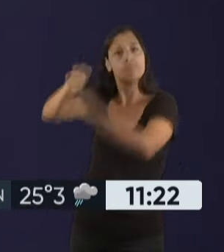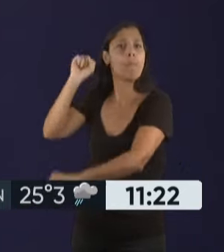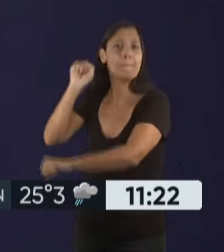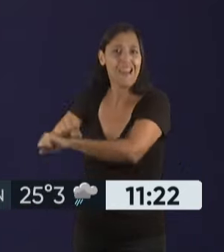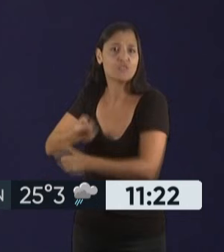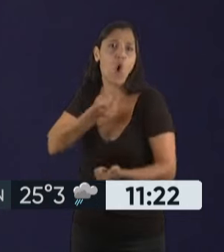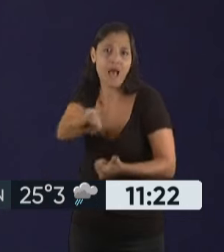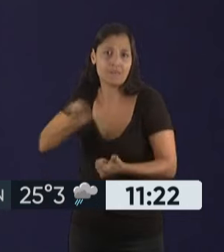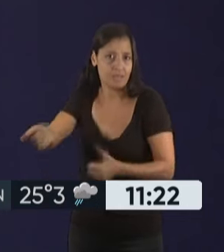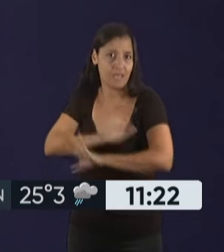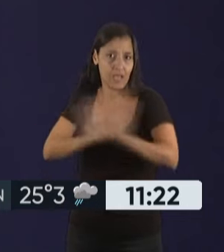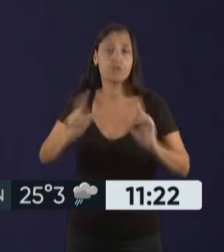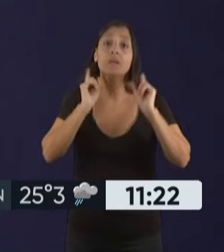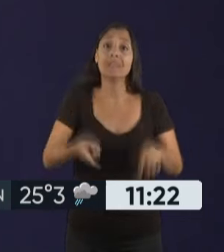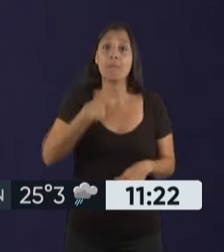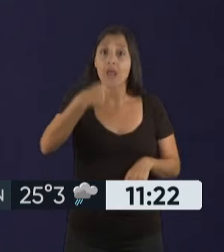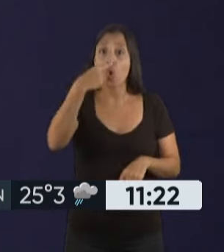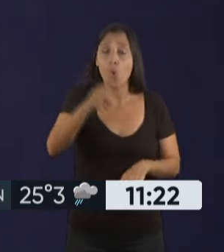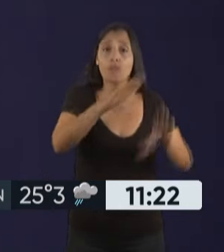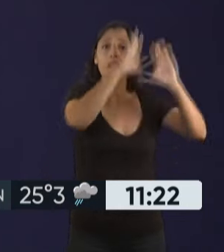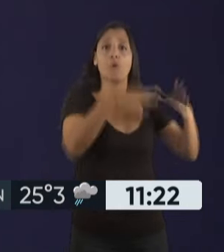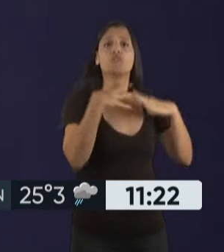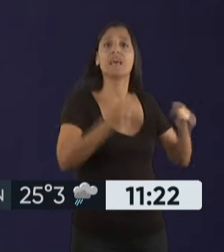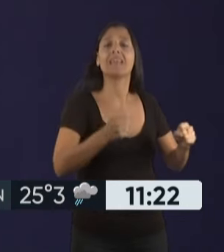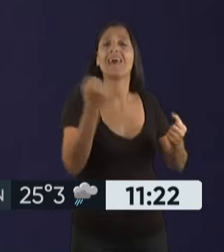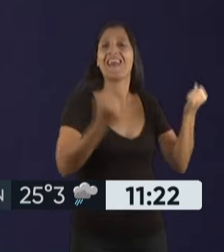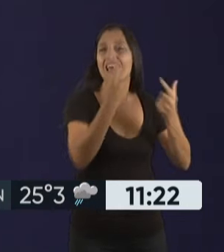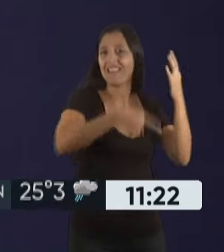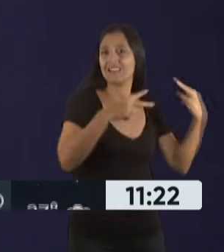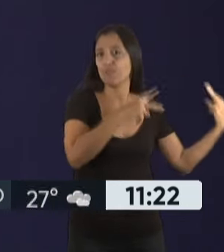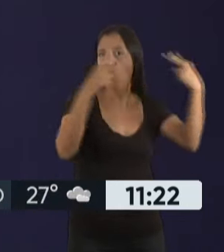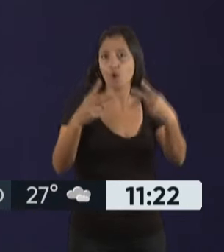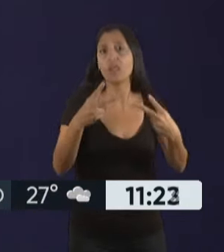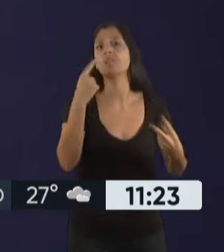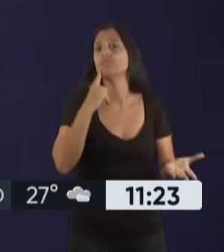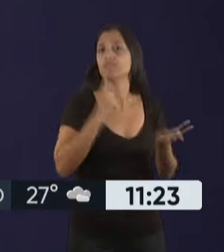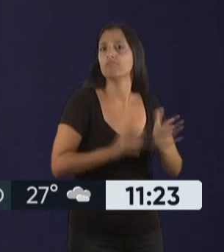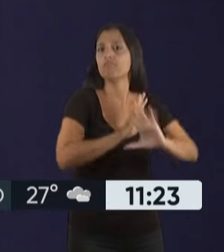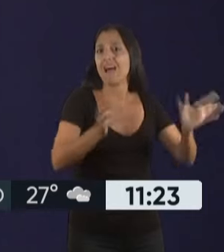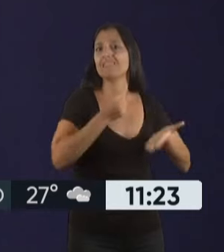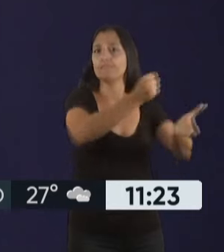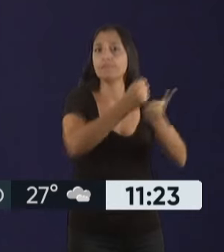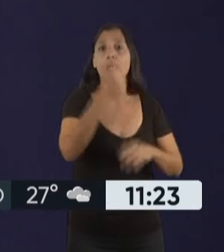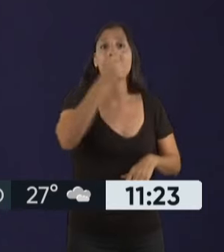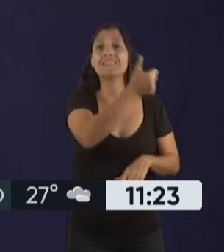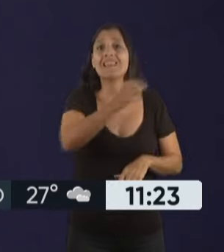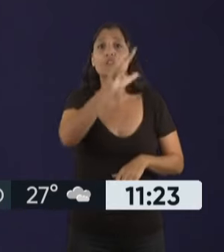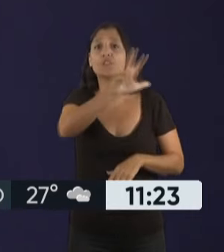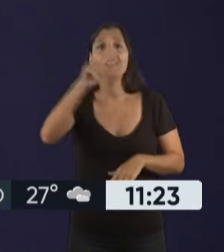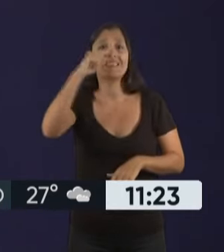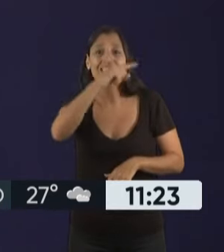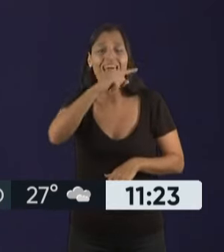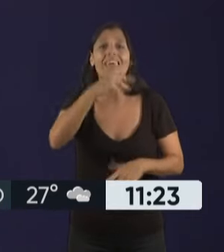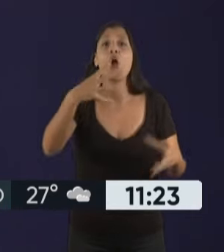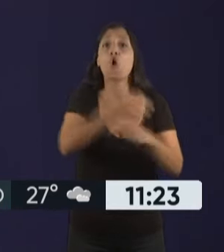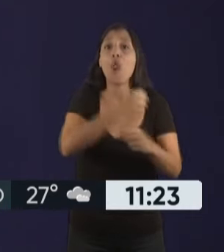último comentarles que la secretaría de transporte ha decidido dejar de subsidiar 1637